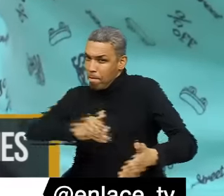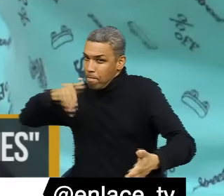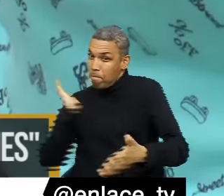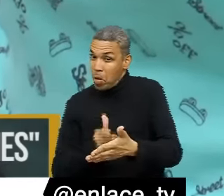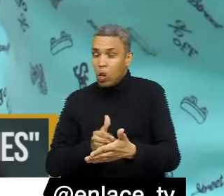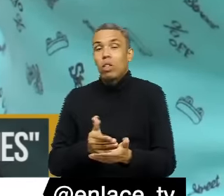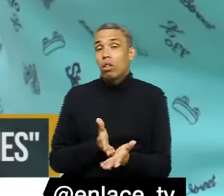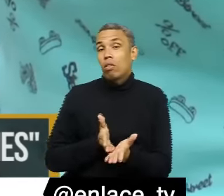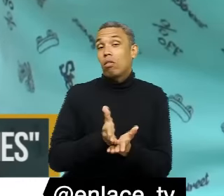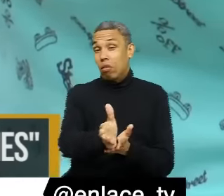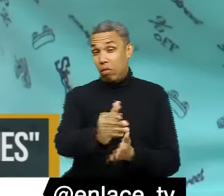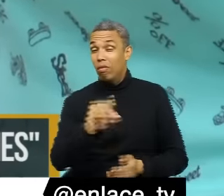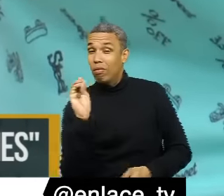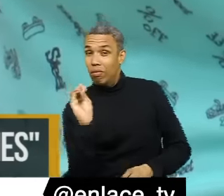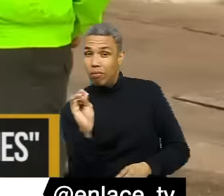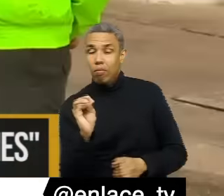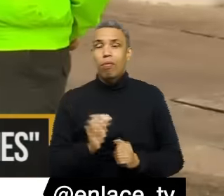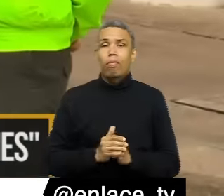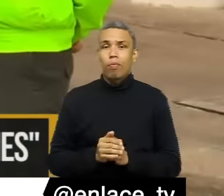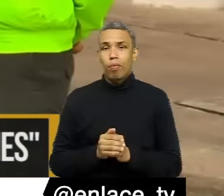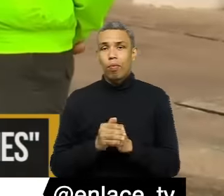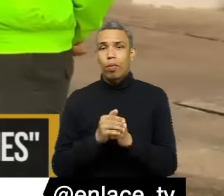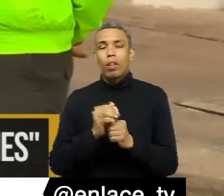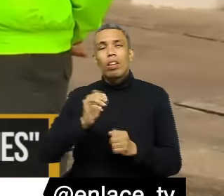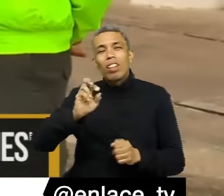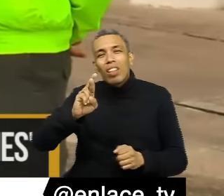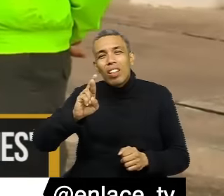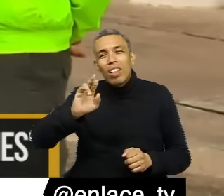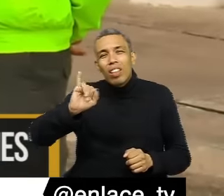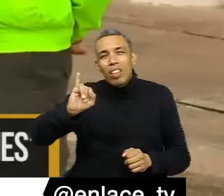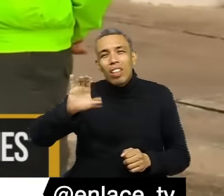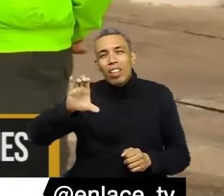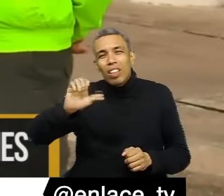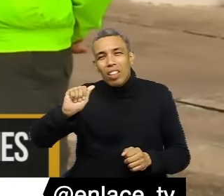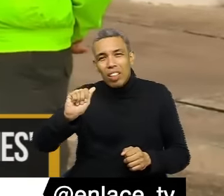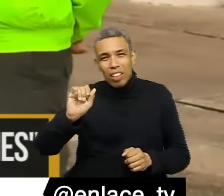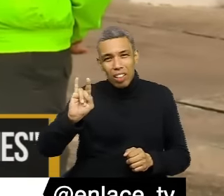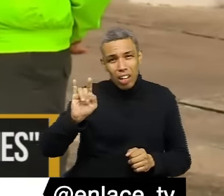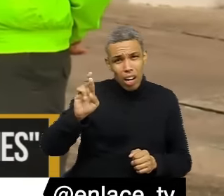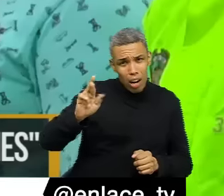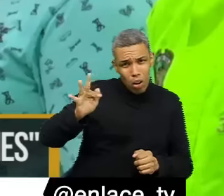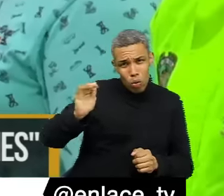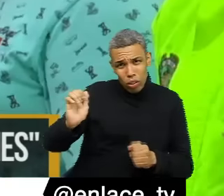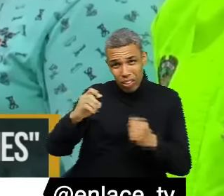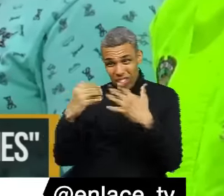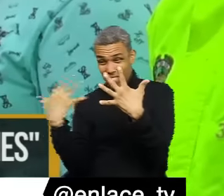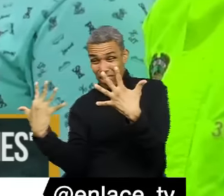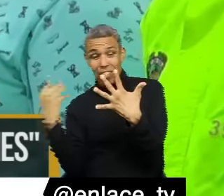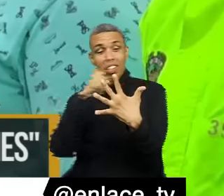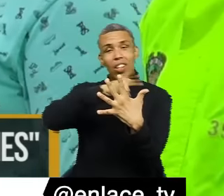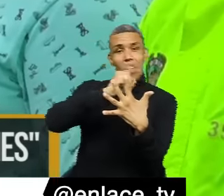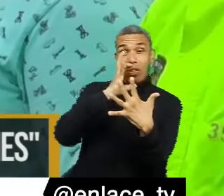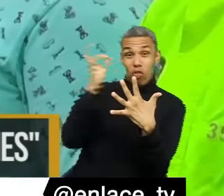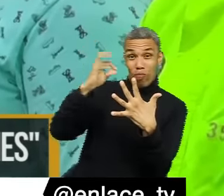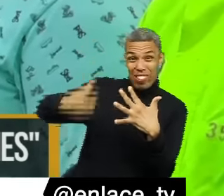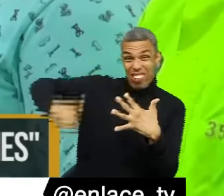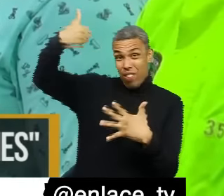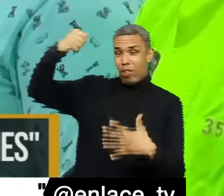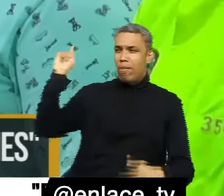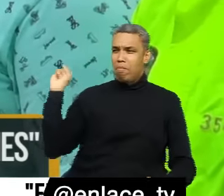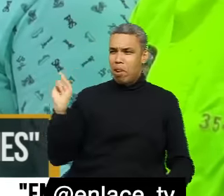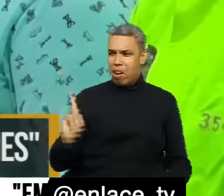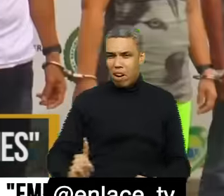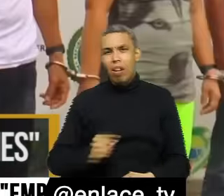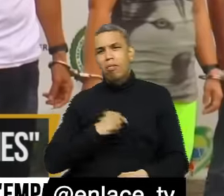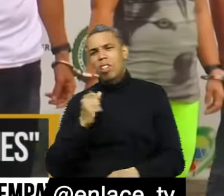detenidos se encuentran alias Ricaurte, de 46 años de edad, cabecilla de la organización con más de 10 años de pertenencia en el grupo, alias Pintado, de